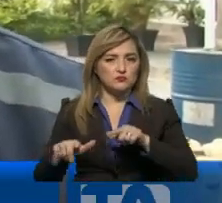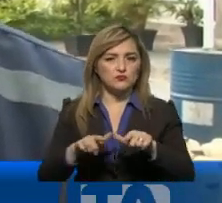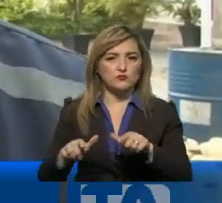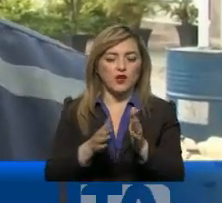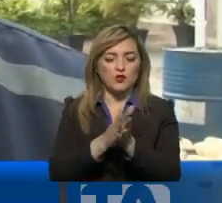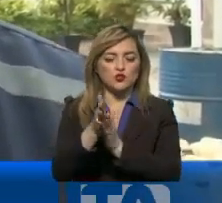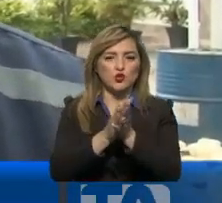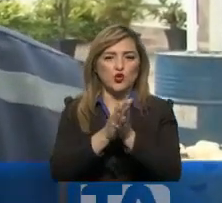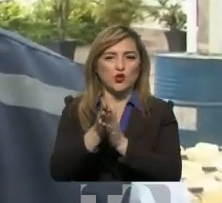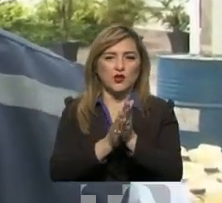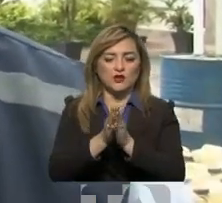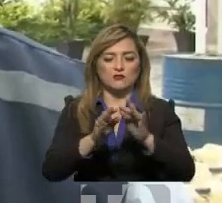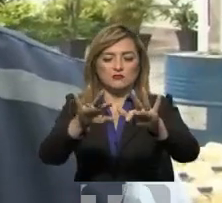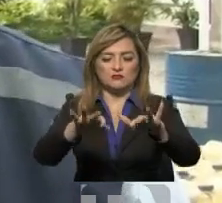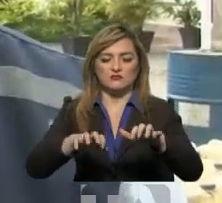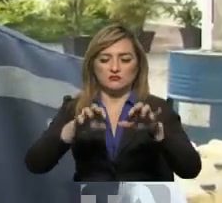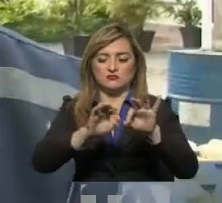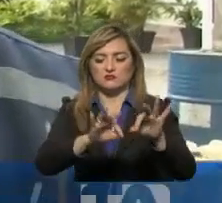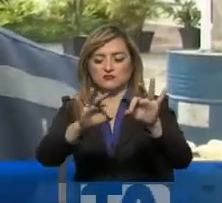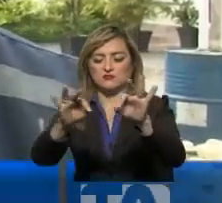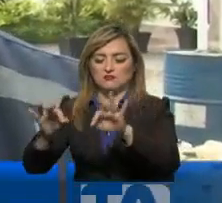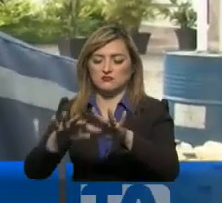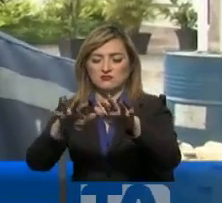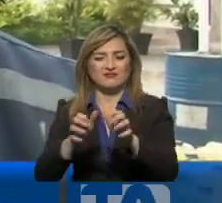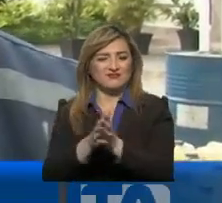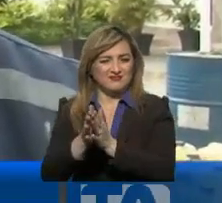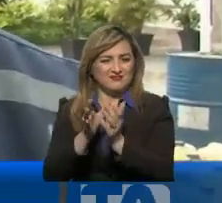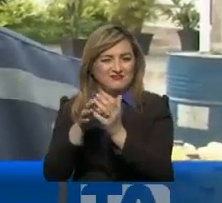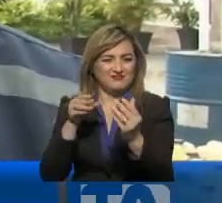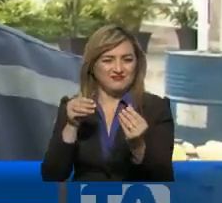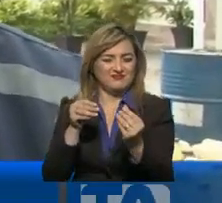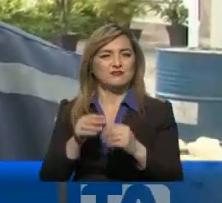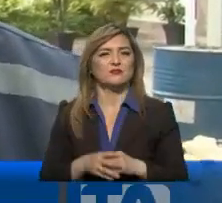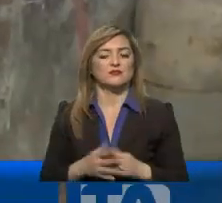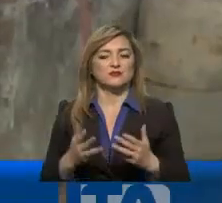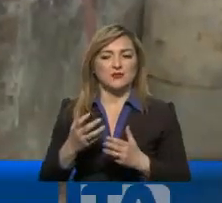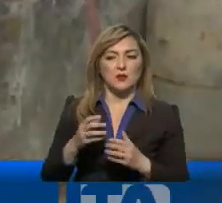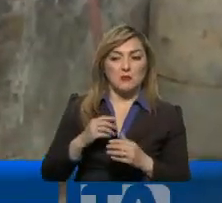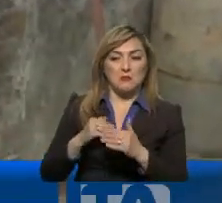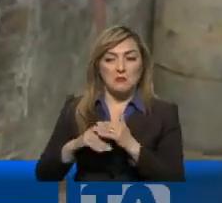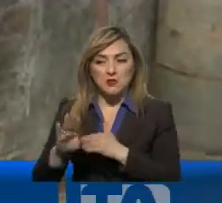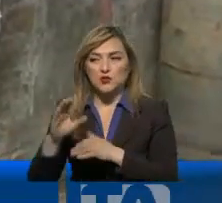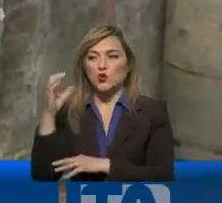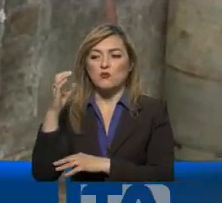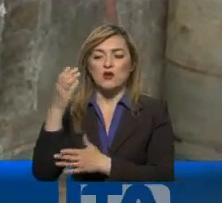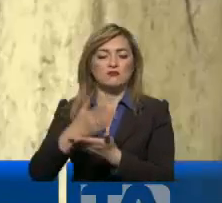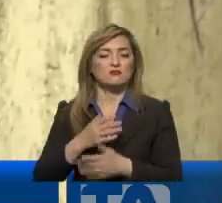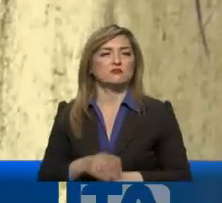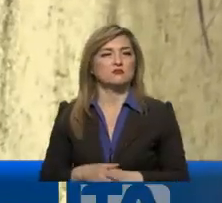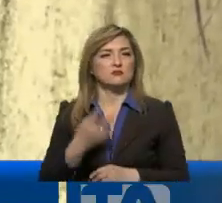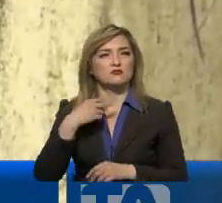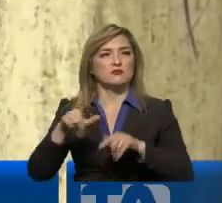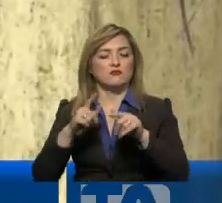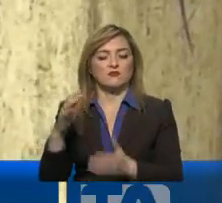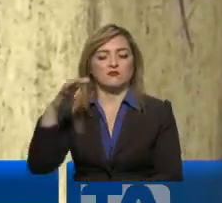cacao, evitando que el contrabando y que el GLP se fugue al vecino país de Colombia. En el lugar, las autoridades también localizaron